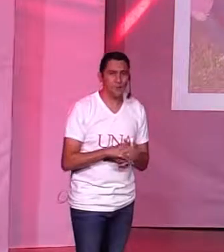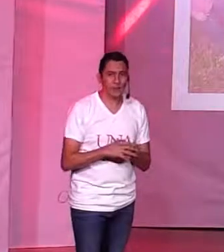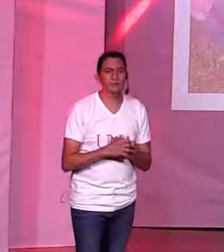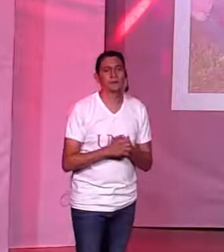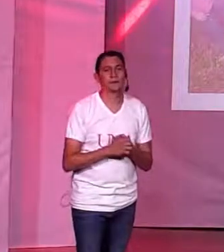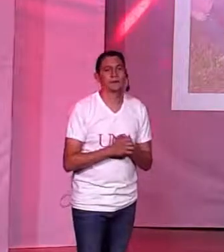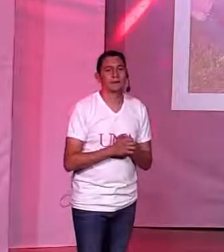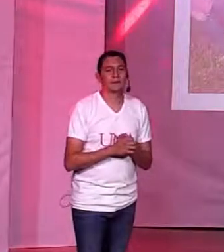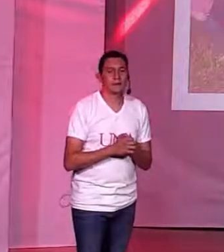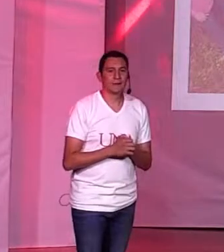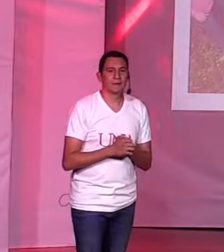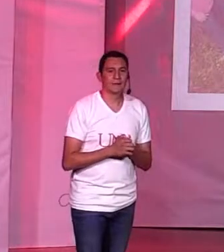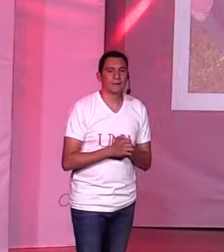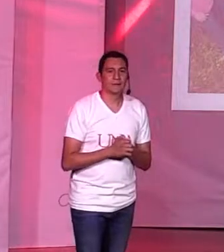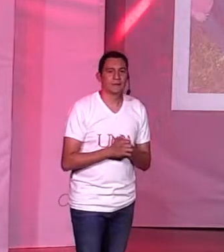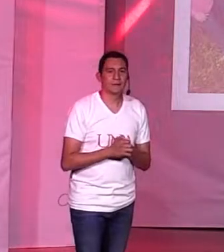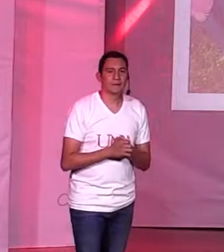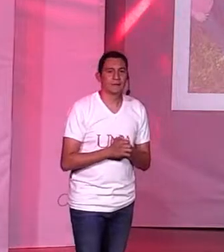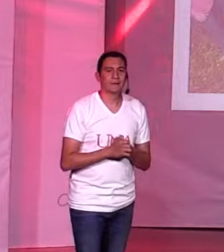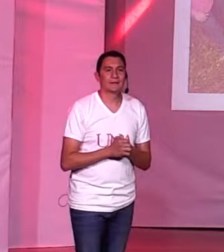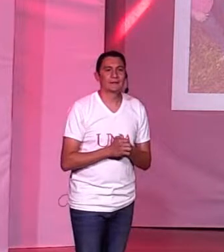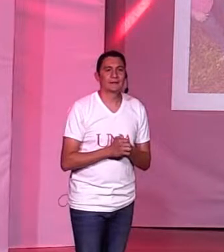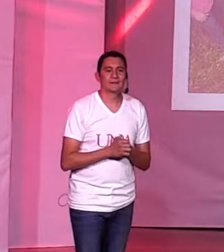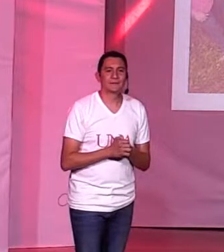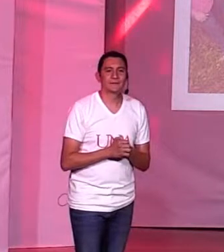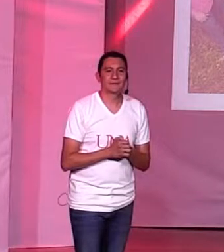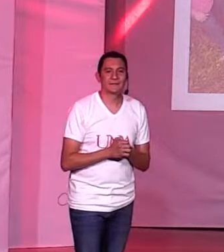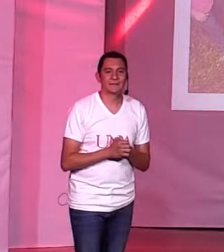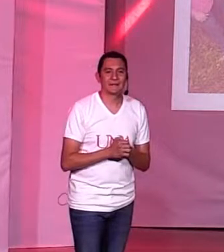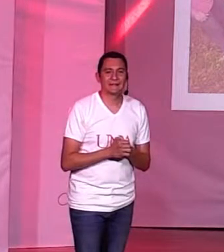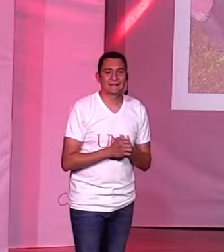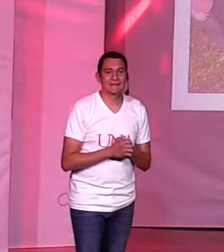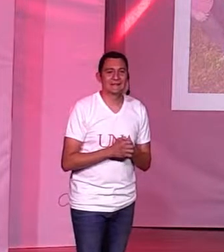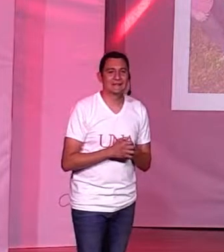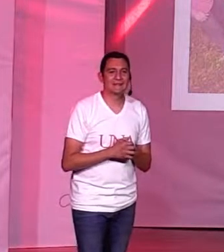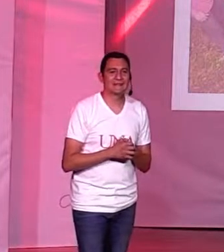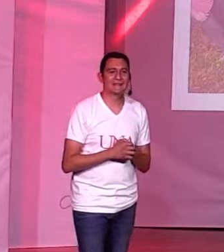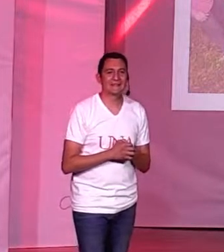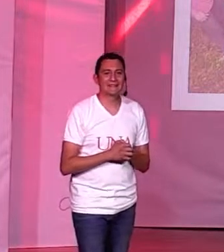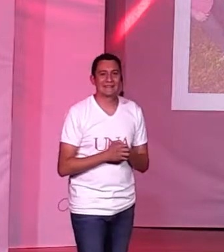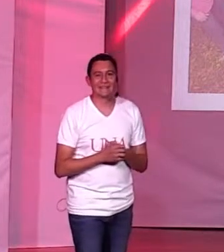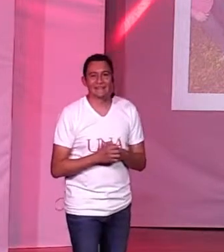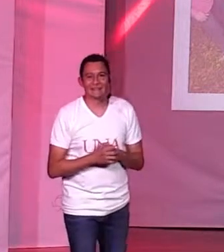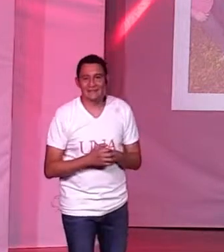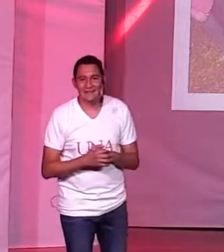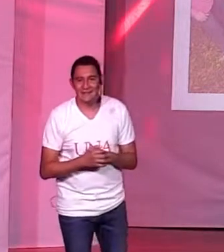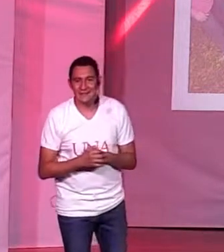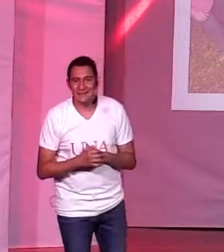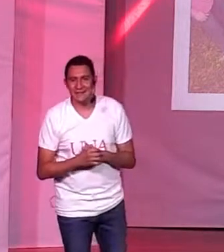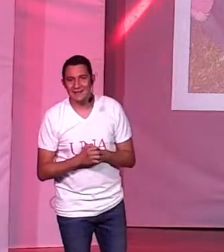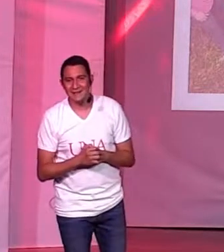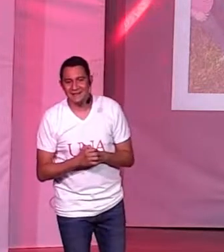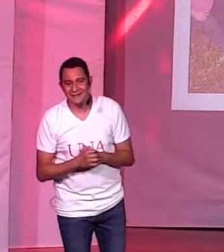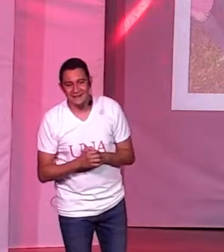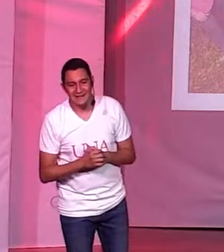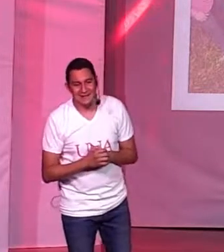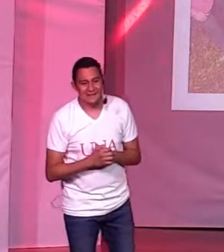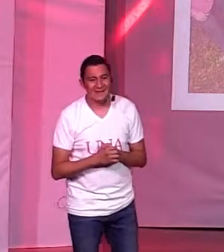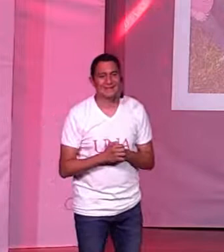Estamos. Excelente, okay. Muy buenas tardes, muchas gracias, ¿verdad? Por la compañía, esperamos que les haya gustado y